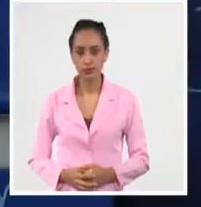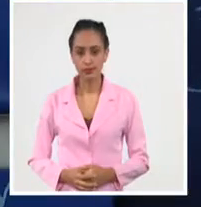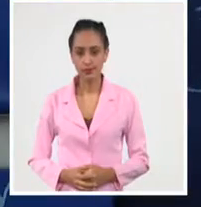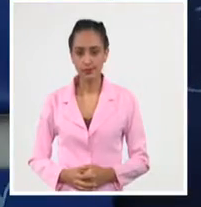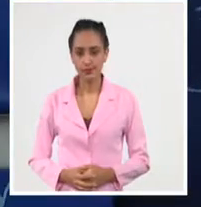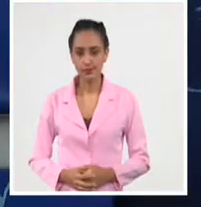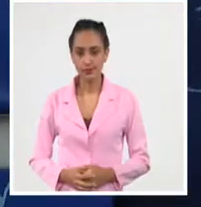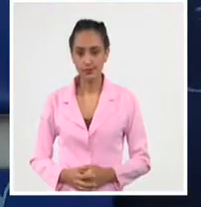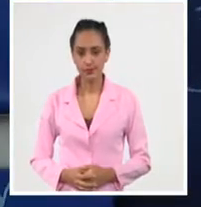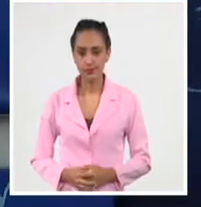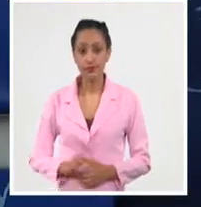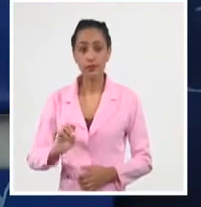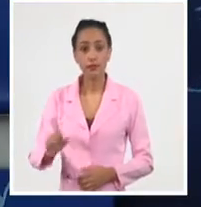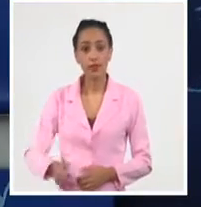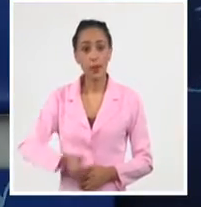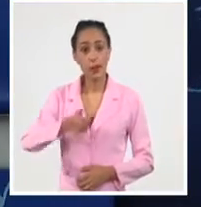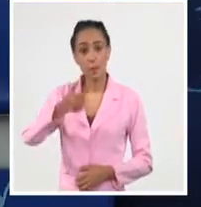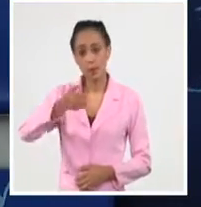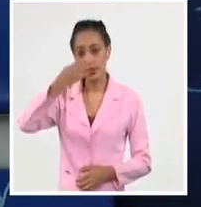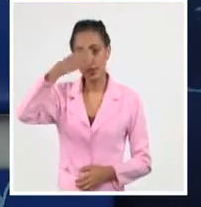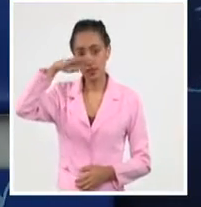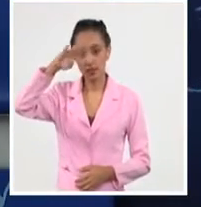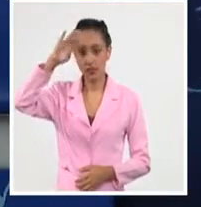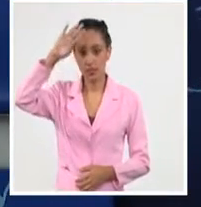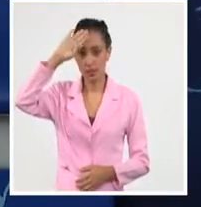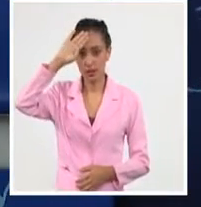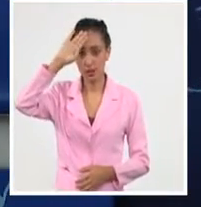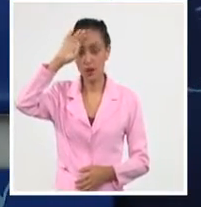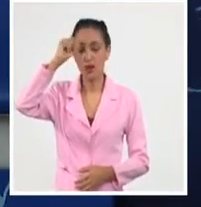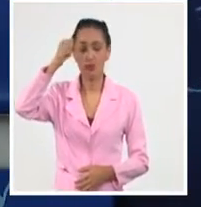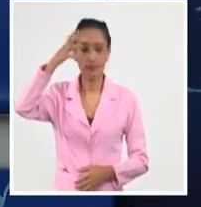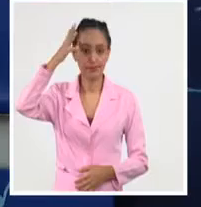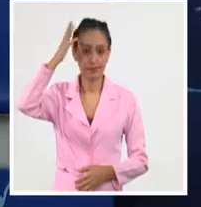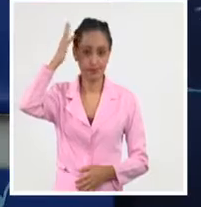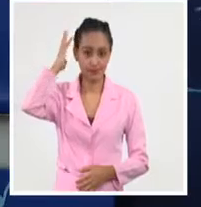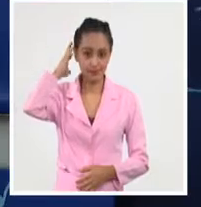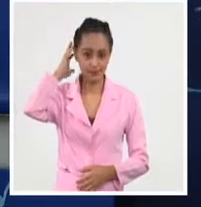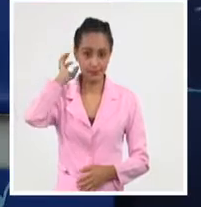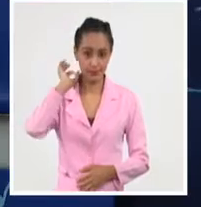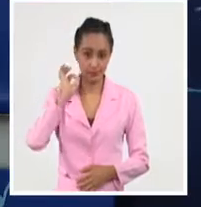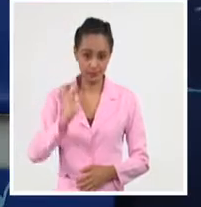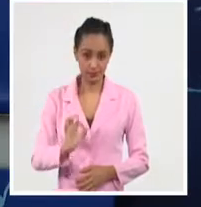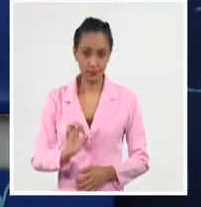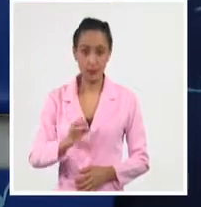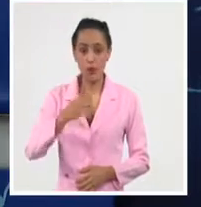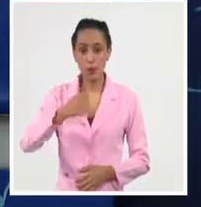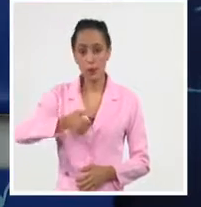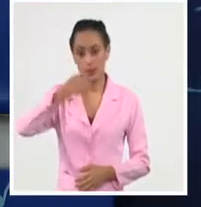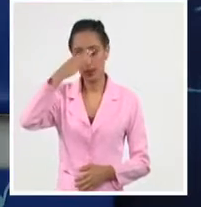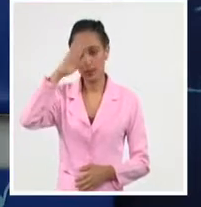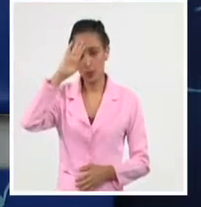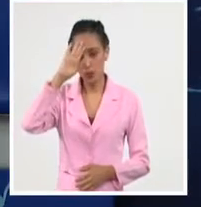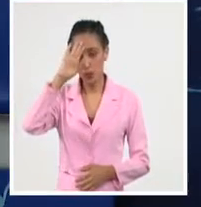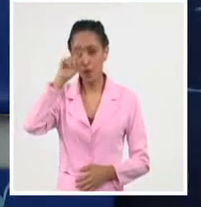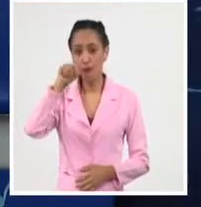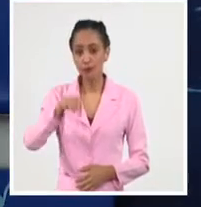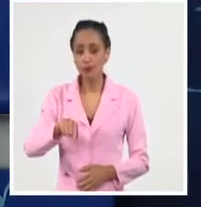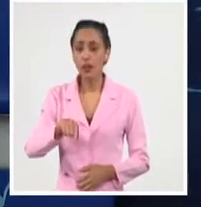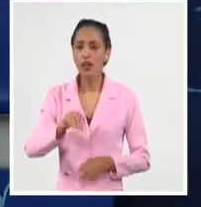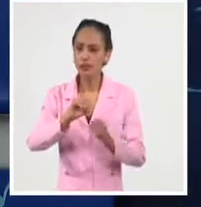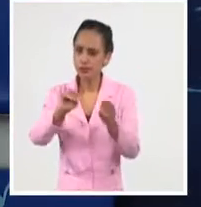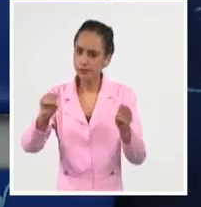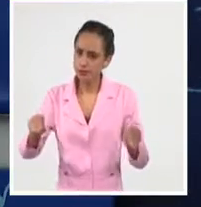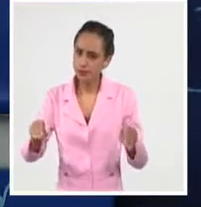El primer secretario del Comité Central del Partido Comunista de Cuba y presidente de la República, Miguel Díaz-Canel Bermúdez, hizo un llamado